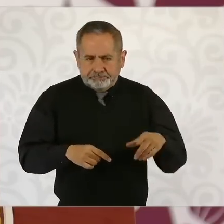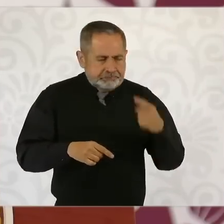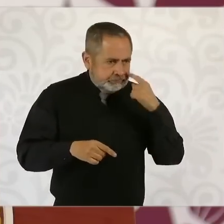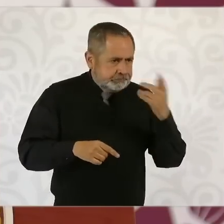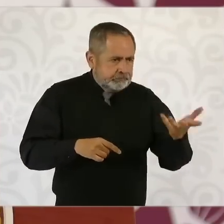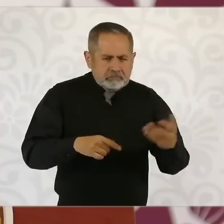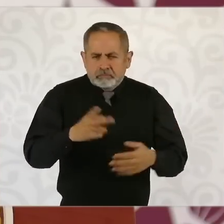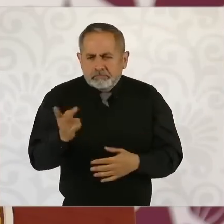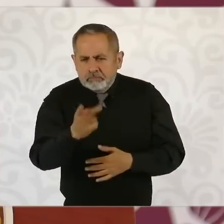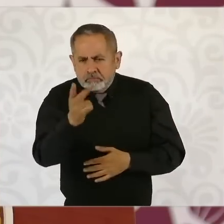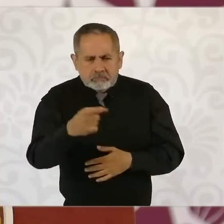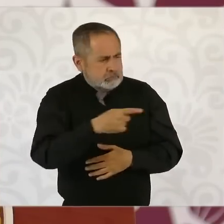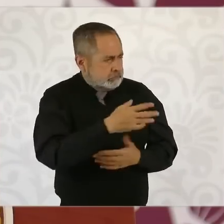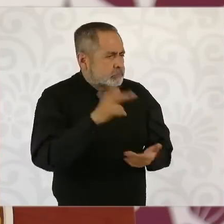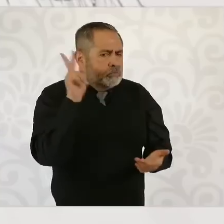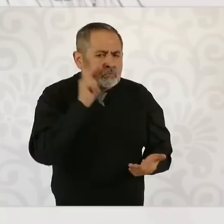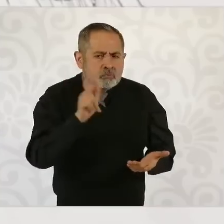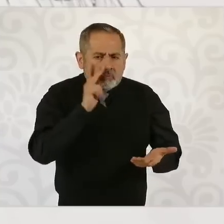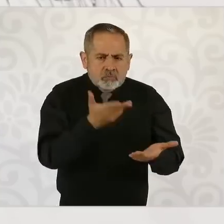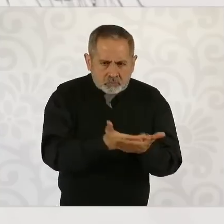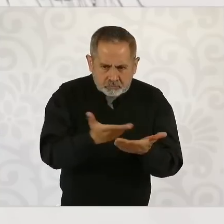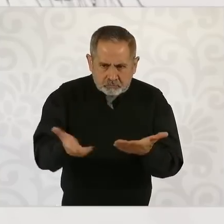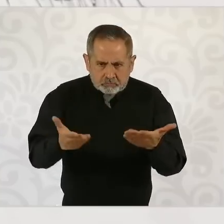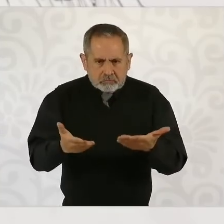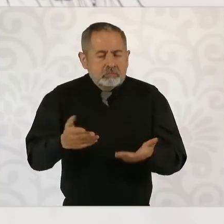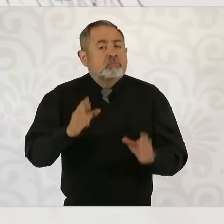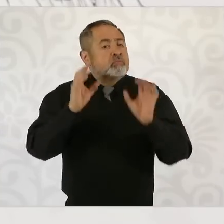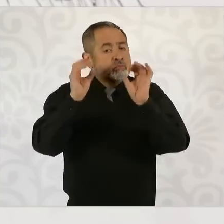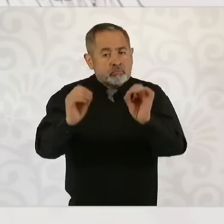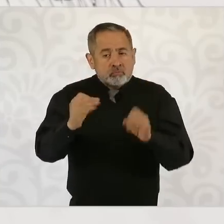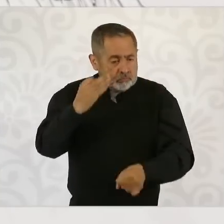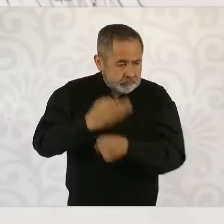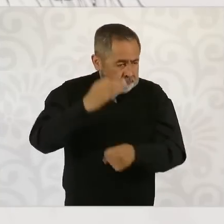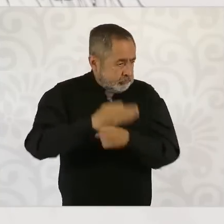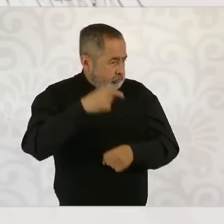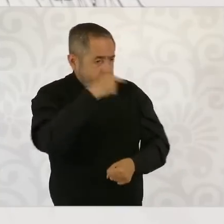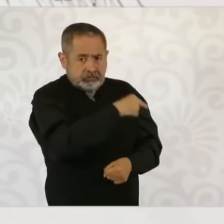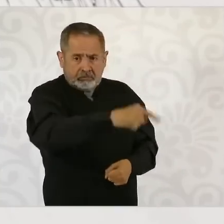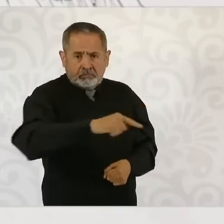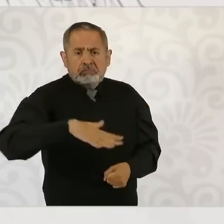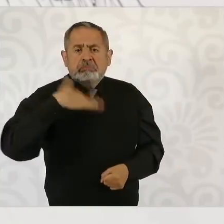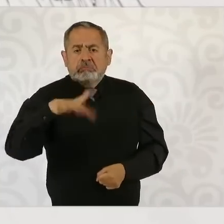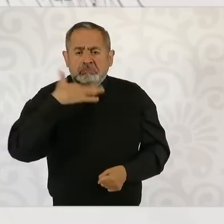La pregunta es, ¿por qué no dicen nada de lo que pasa actualmente?